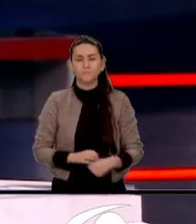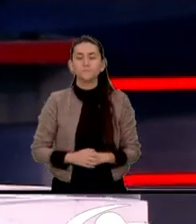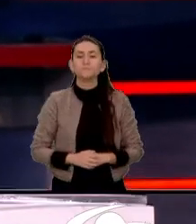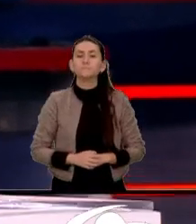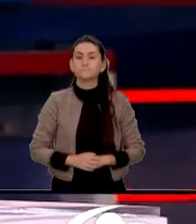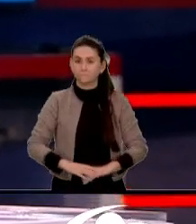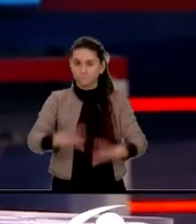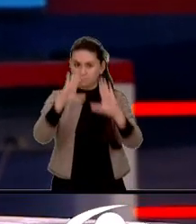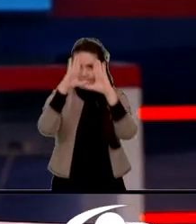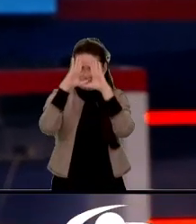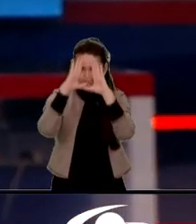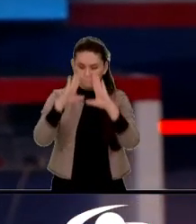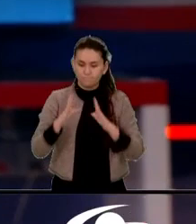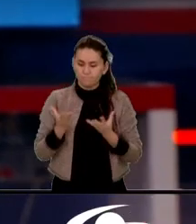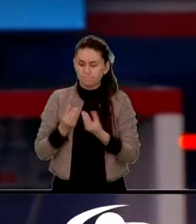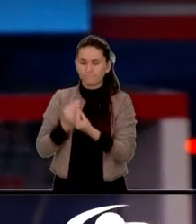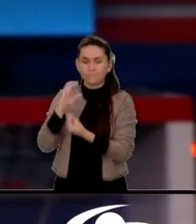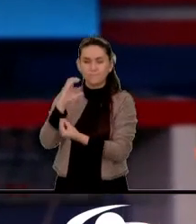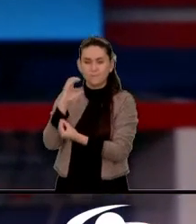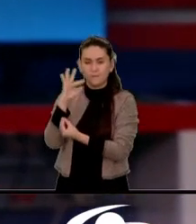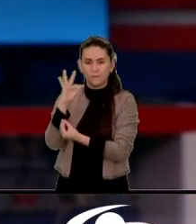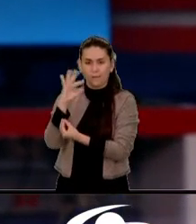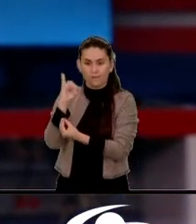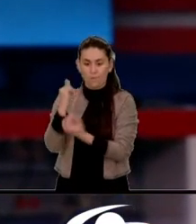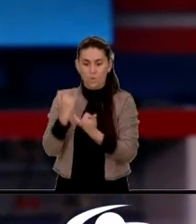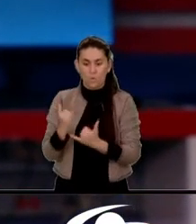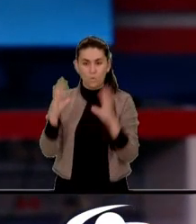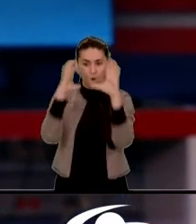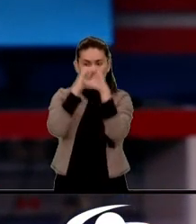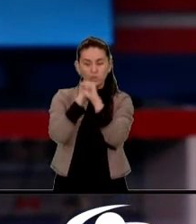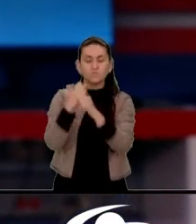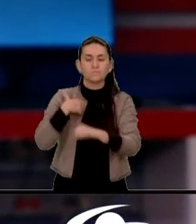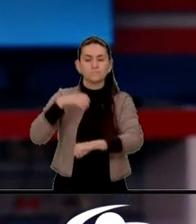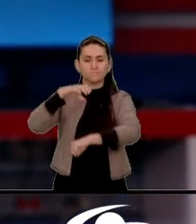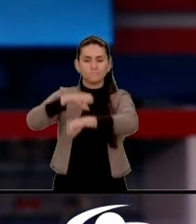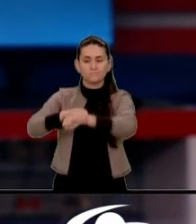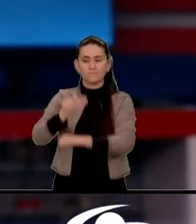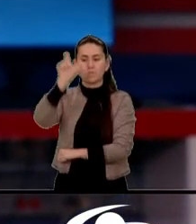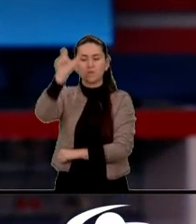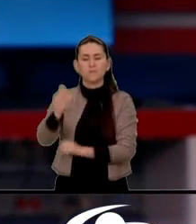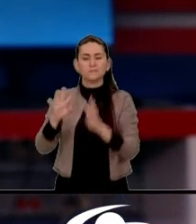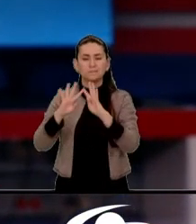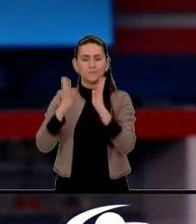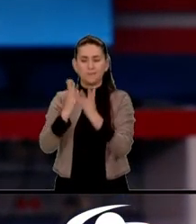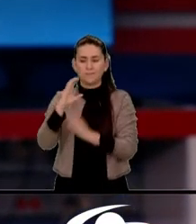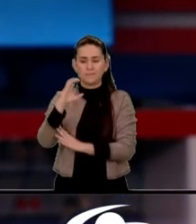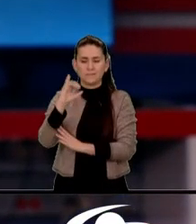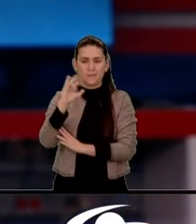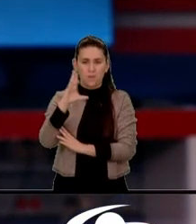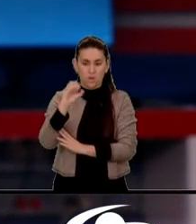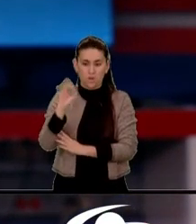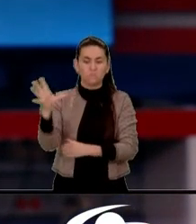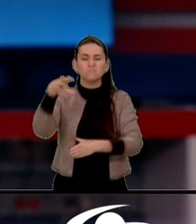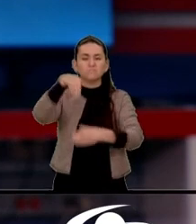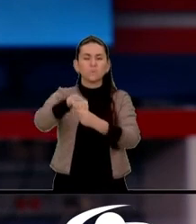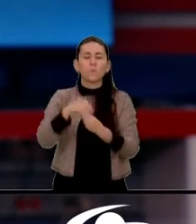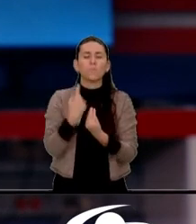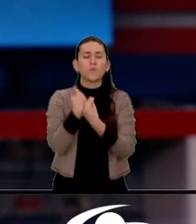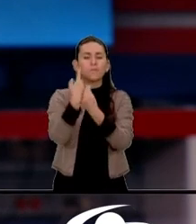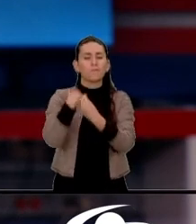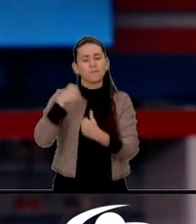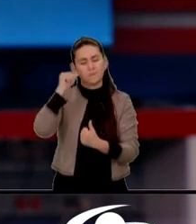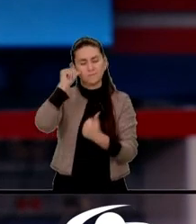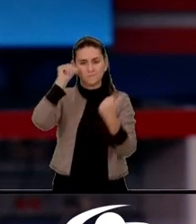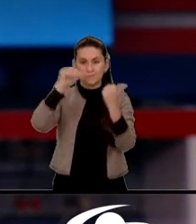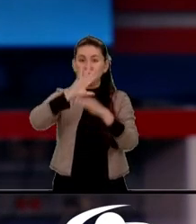Mucha atención, el CTI de la Fiscalía capturó esta noche al senador Ciro Ramírez, miembro del Partido Centro Democrático, por orden de la